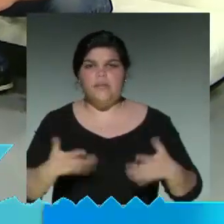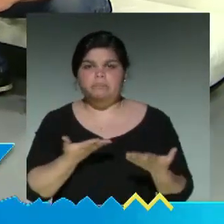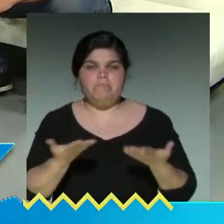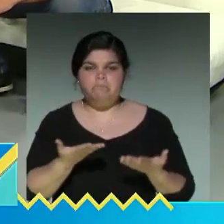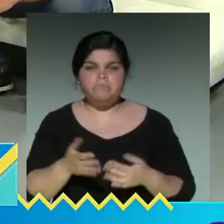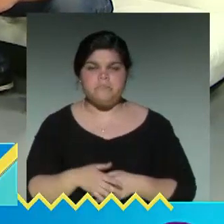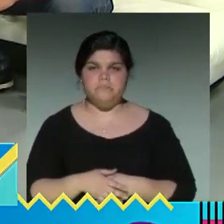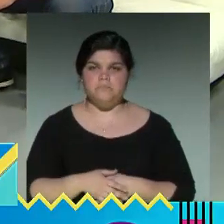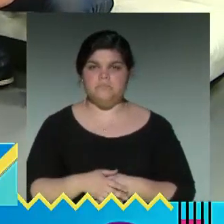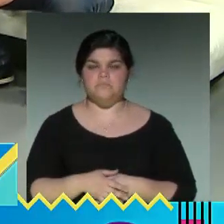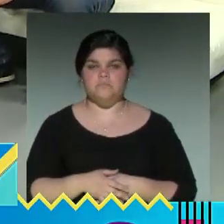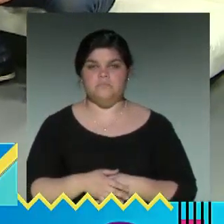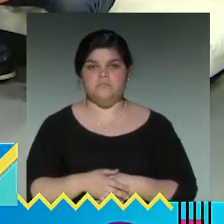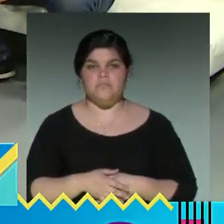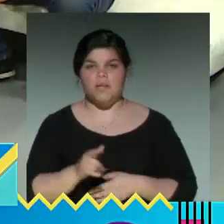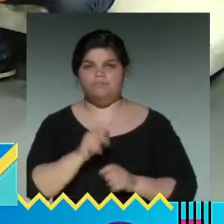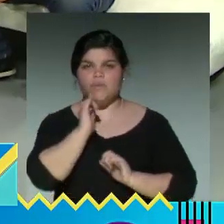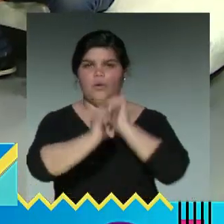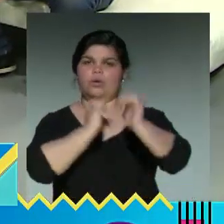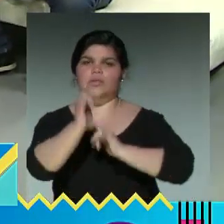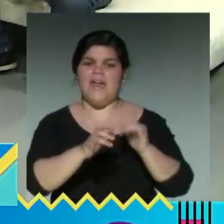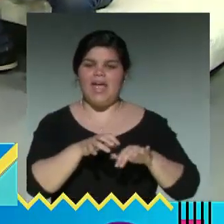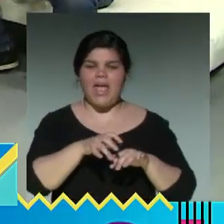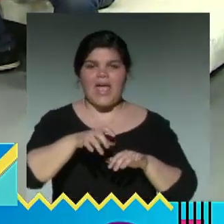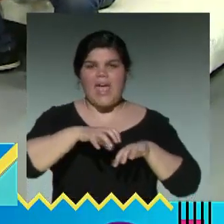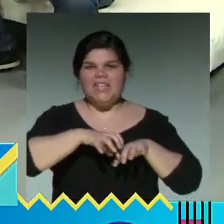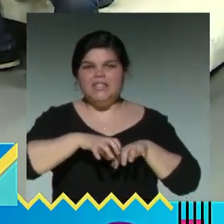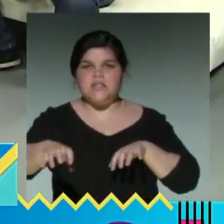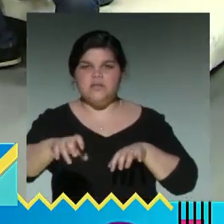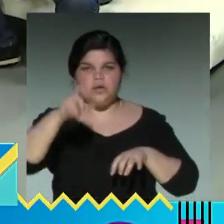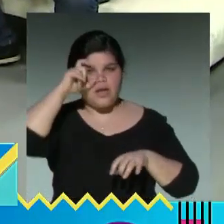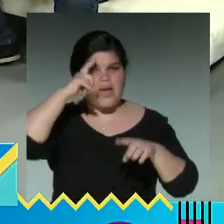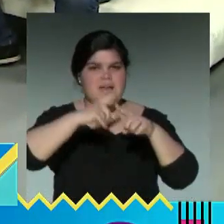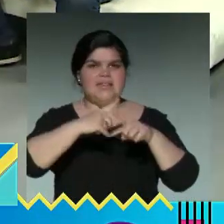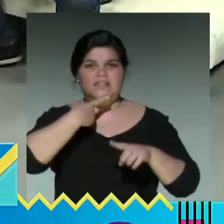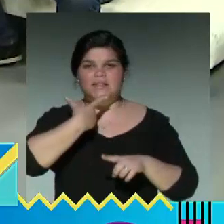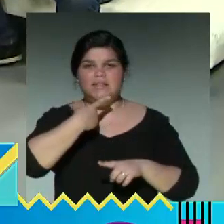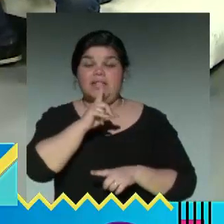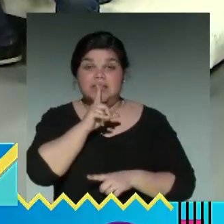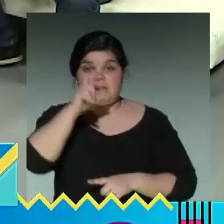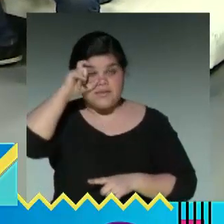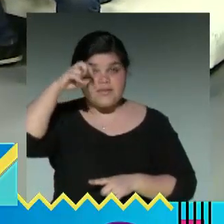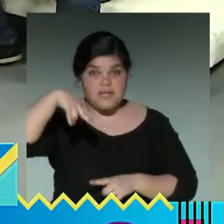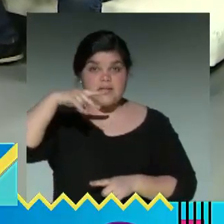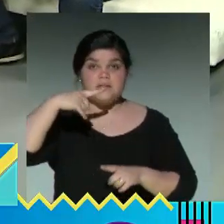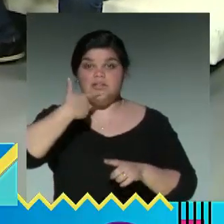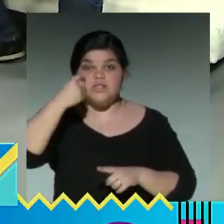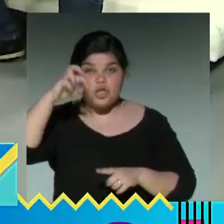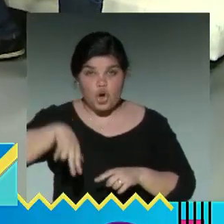Podríamos mencionar que la extensión no es un concepto unívoco, sino que ha